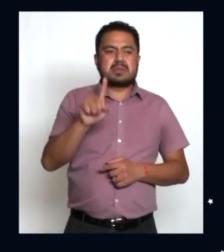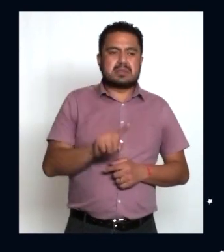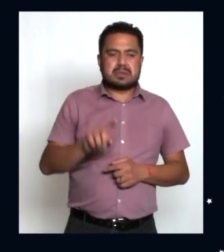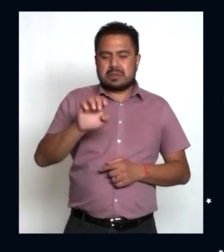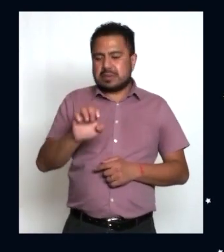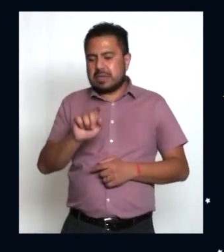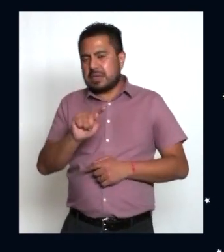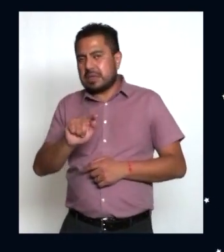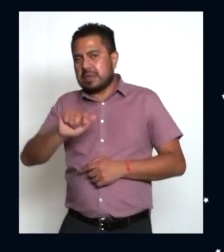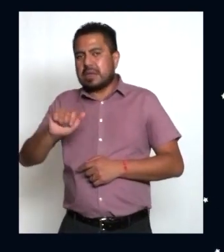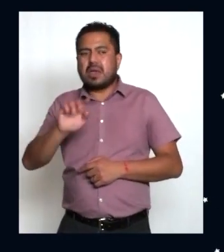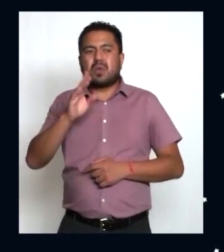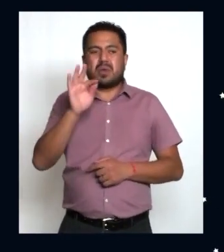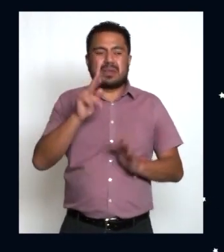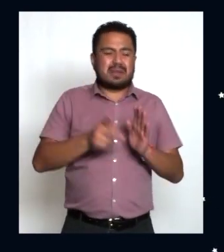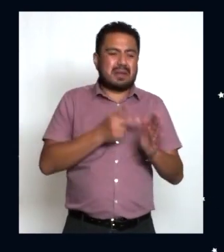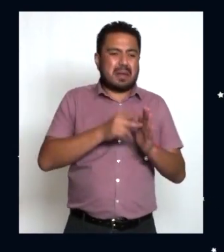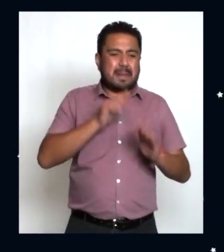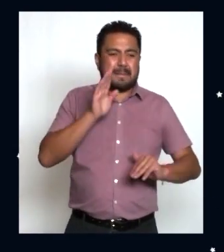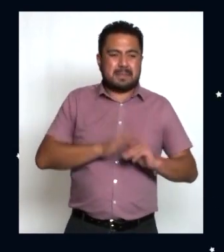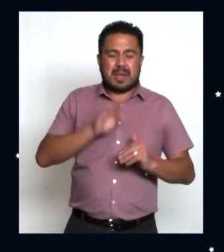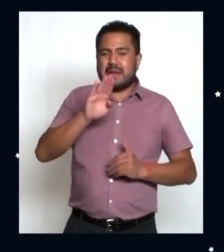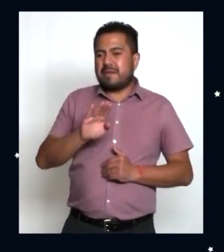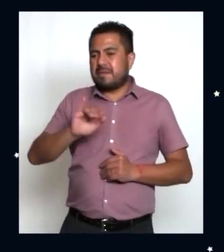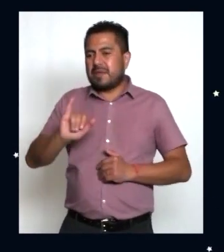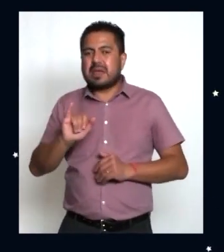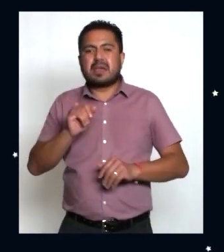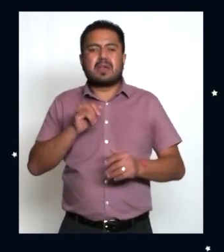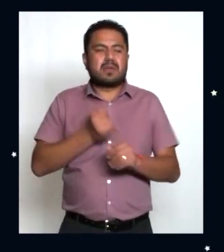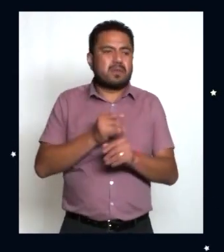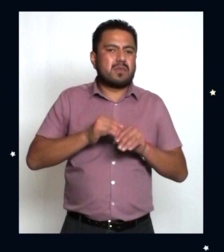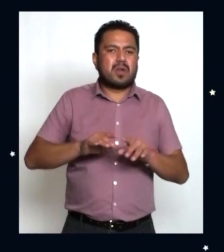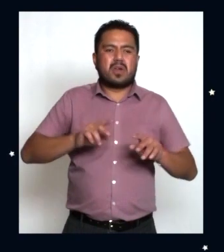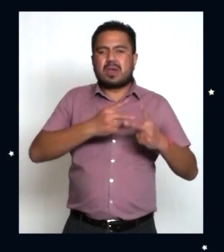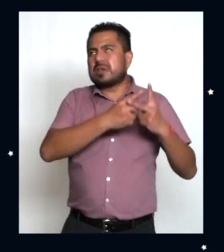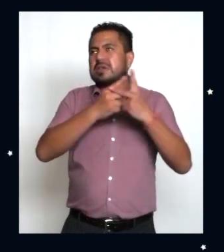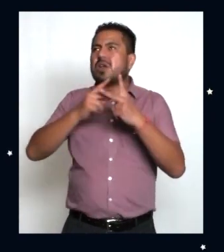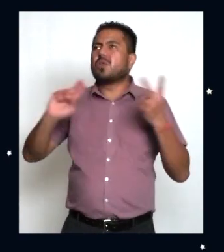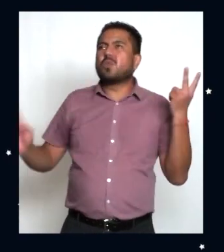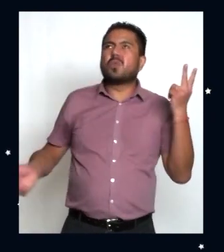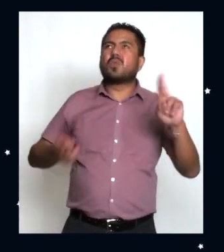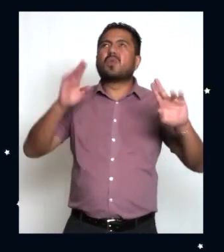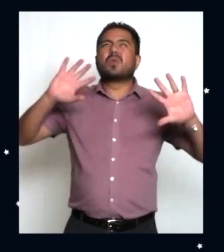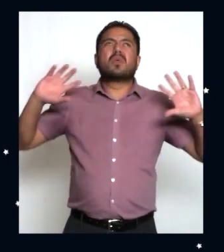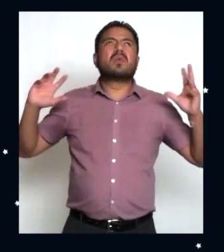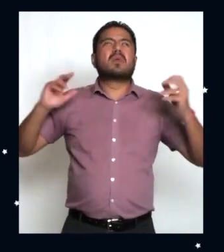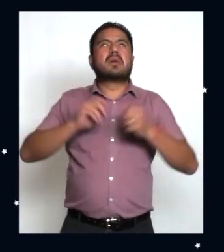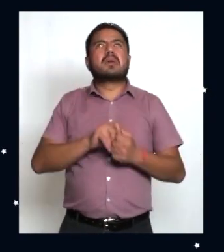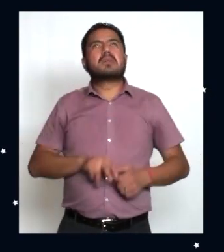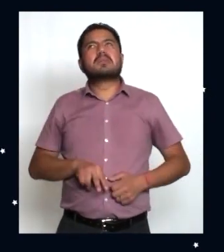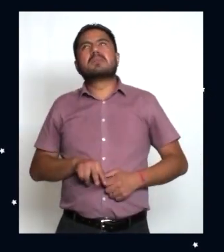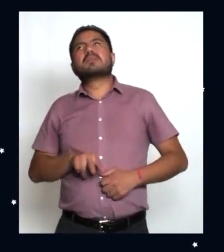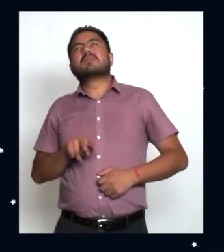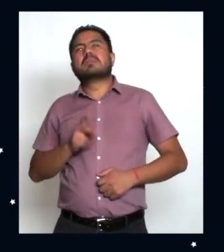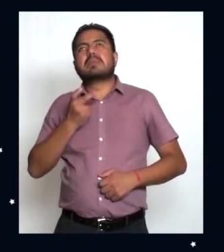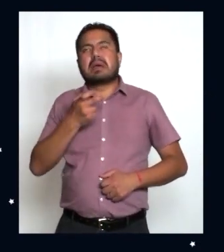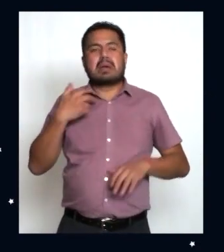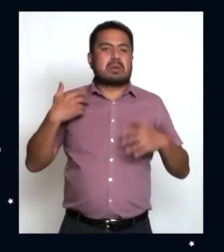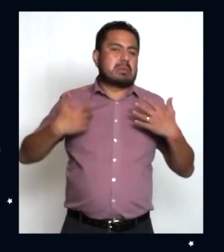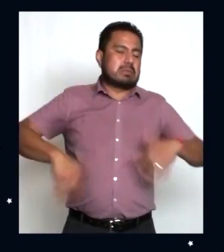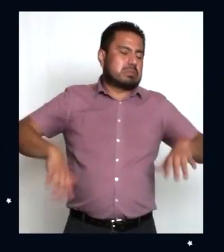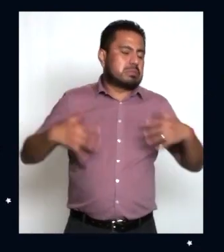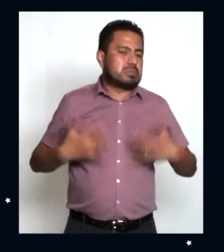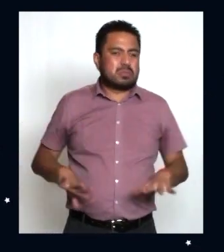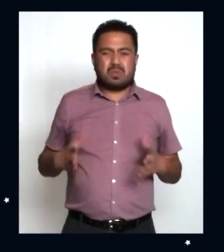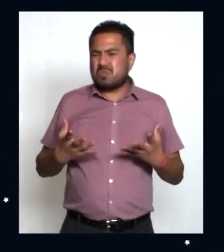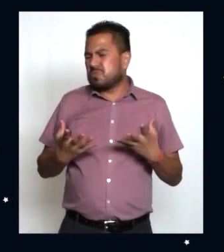zettabytes, es decir, hay 40 veces más bytes de información que estrellas en el universo observable. Esto